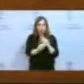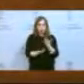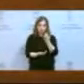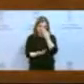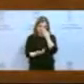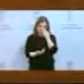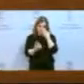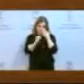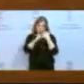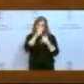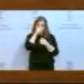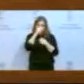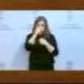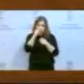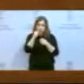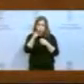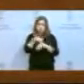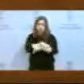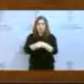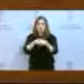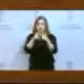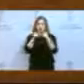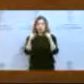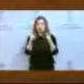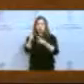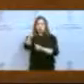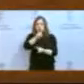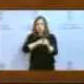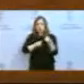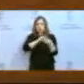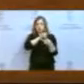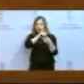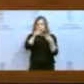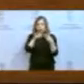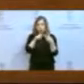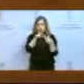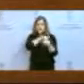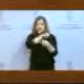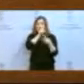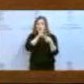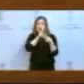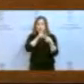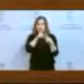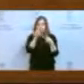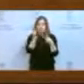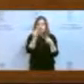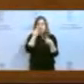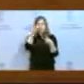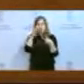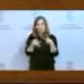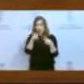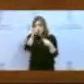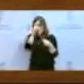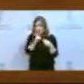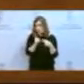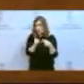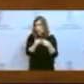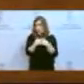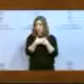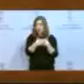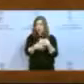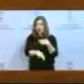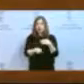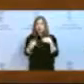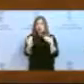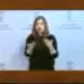Los socialistas del Gobierno regional tienen principalmente dos problemas. El primero es que en verdad no saben cuál es la voluntad general.